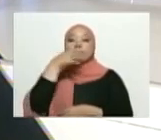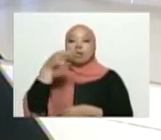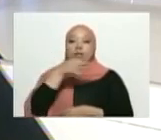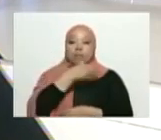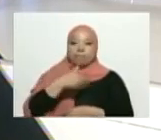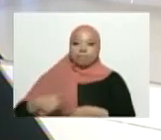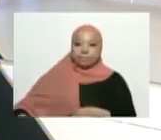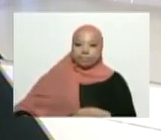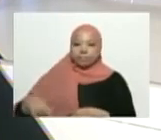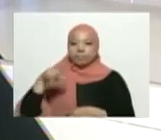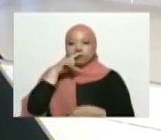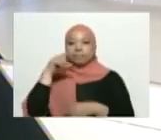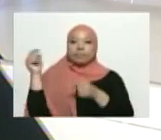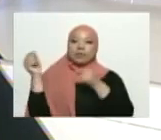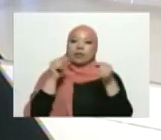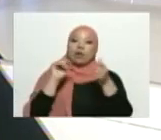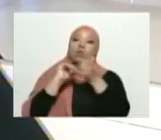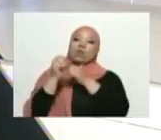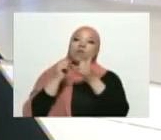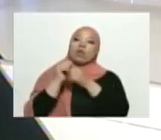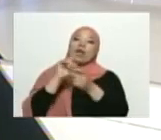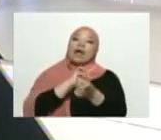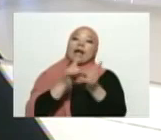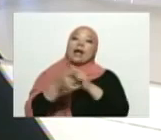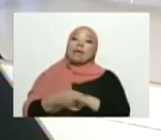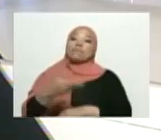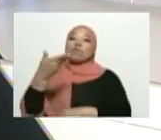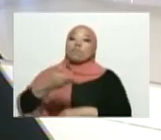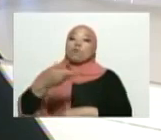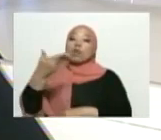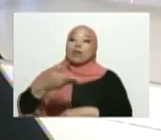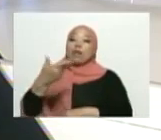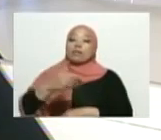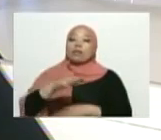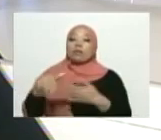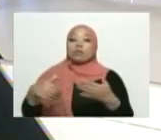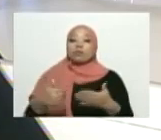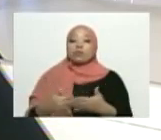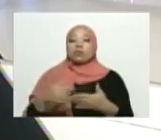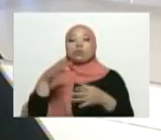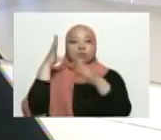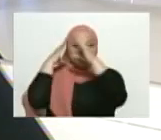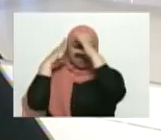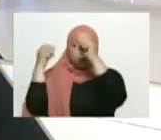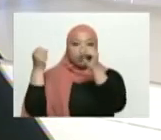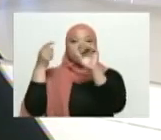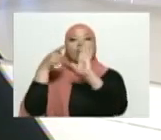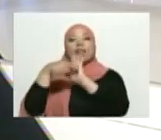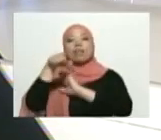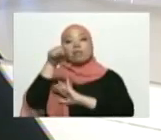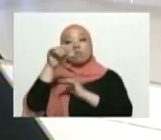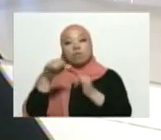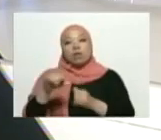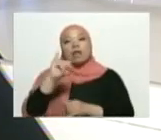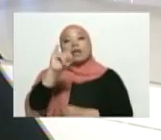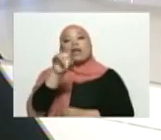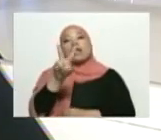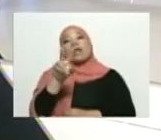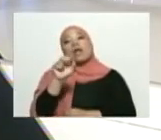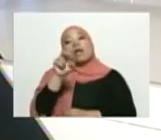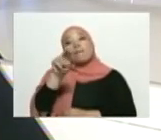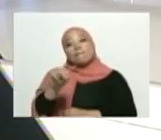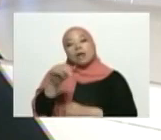y también Día de la Misa del Deporte, hizo cambios importantes en Petróleos de Venezuela, además en la Cancillería, que ahora está al frente Iván Gil, y en el